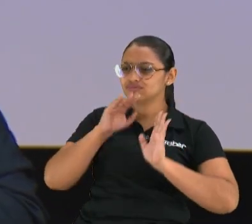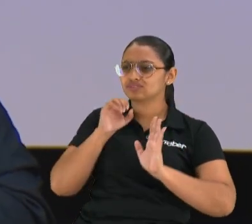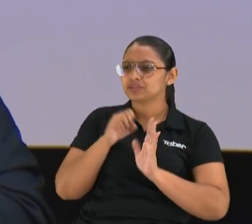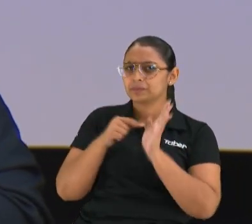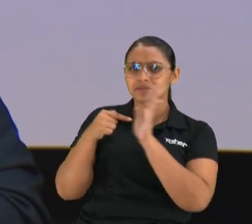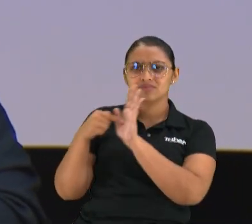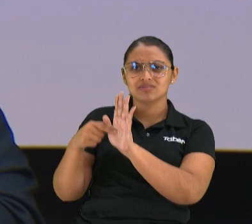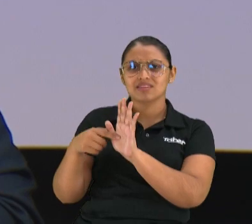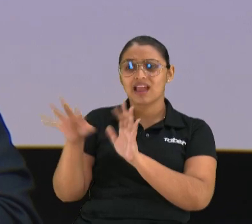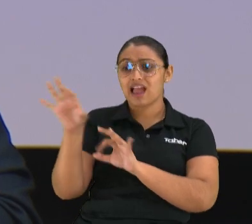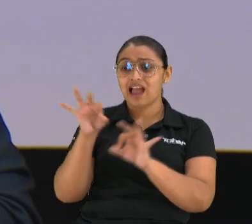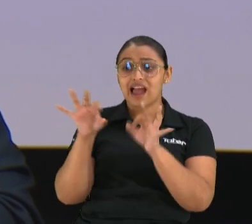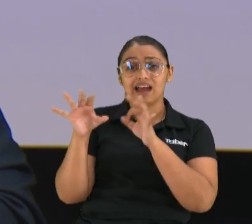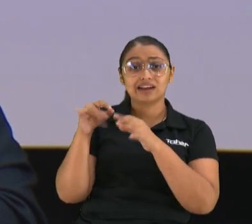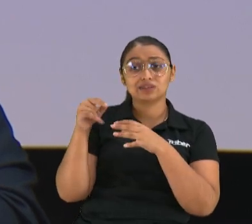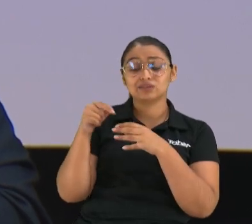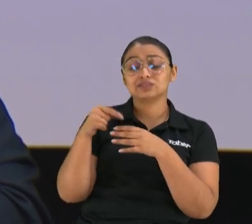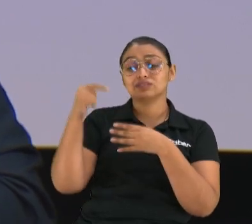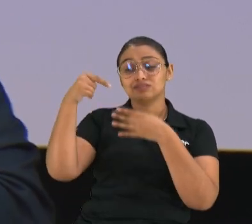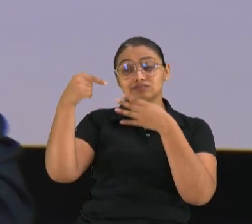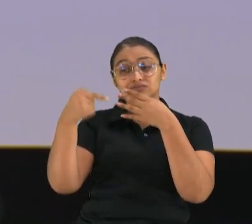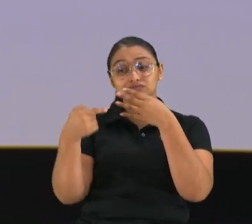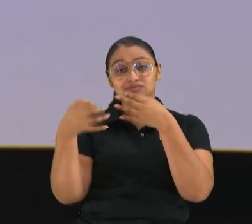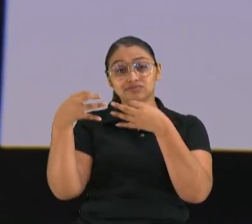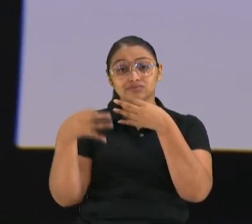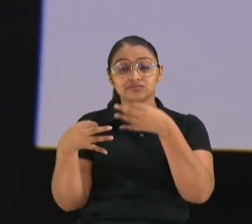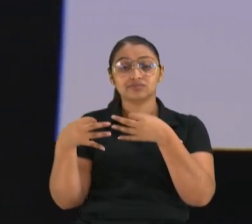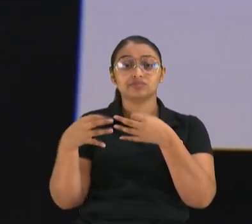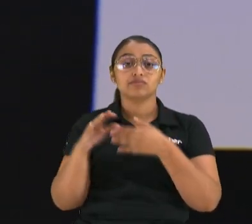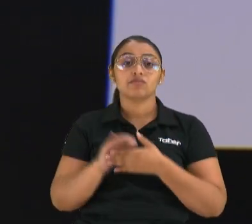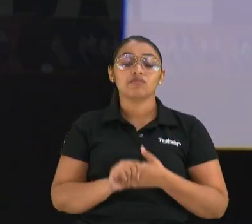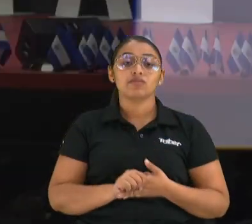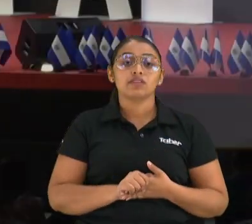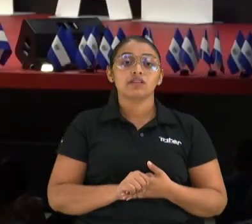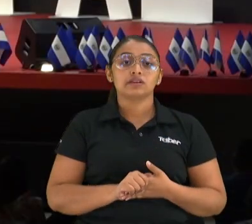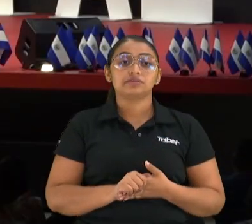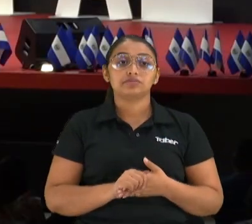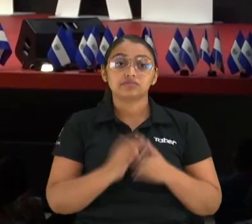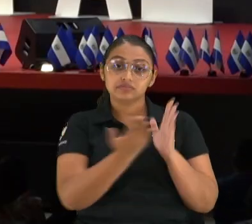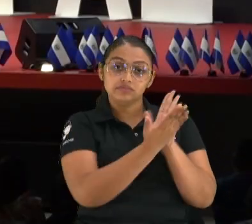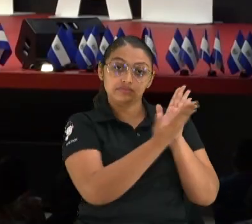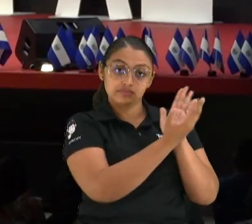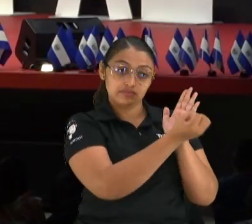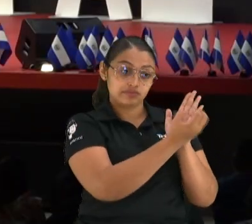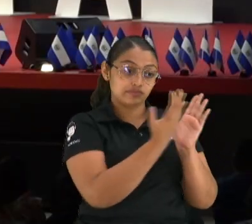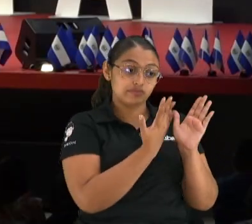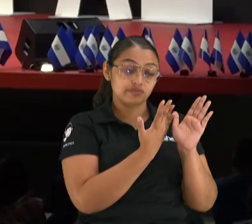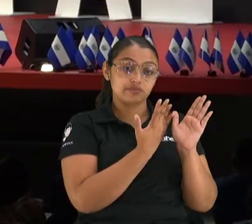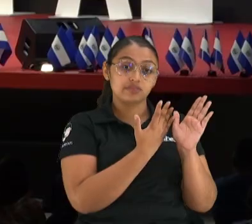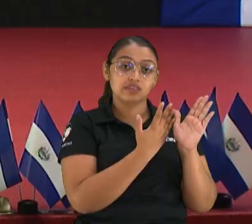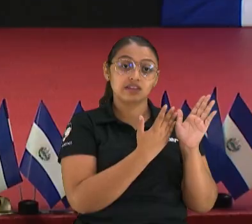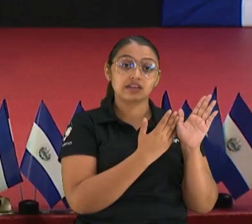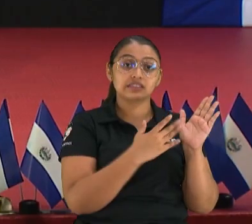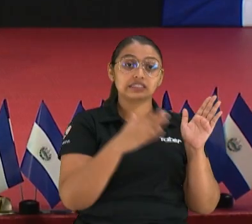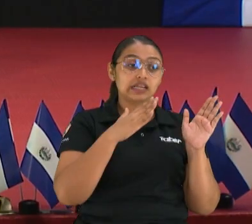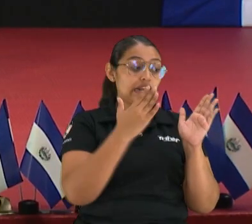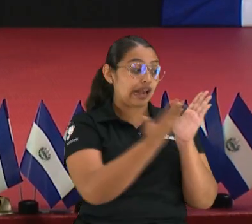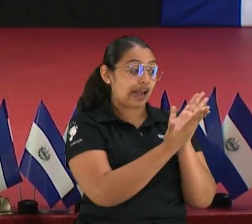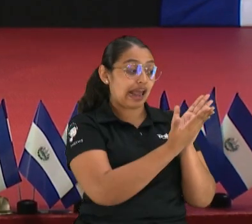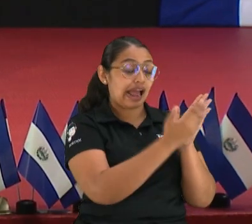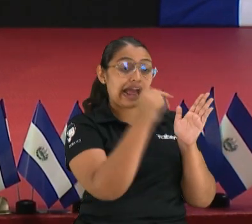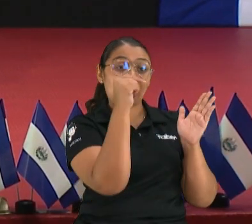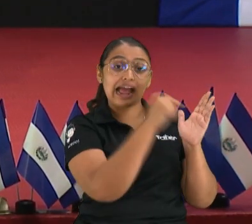código que es la palabra de Dios la cual habla de ella misma y dice lámpara es a mis pies tu palabra y